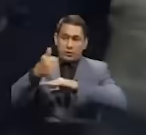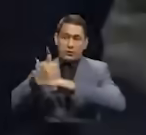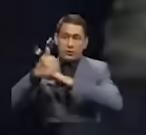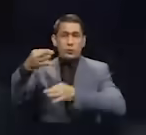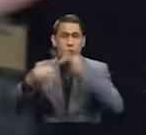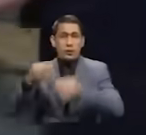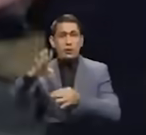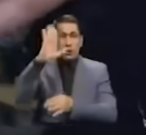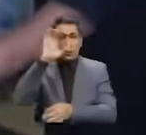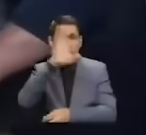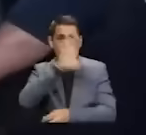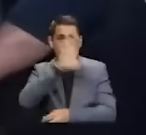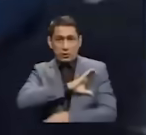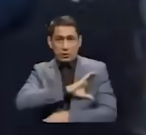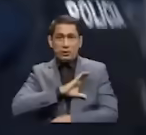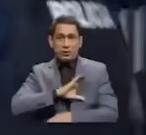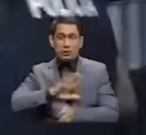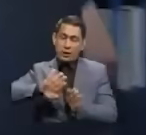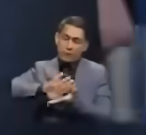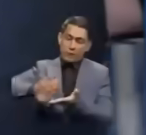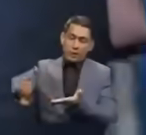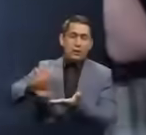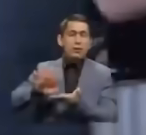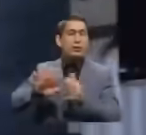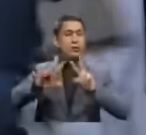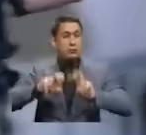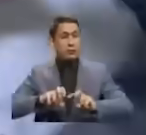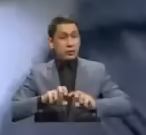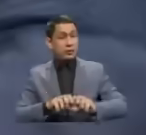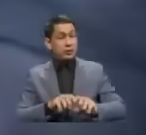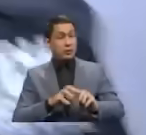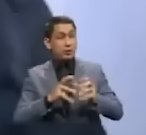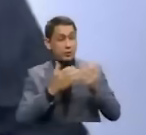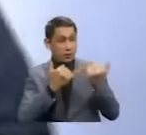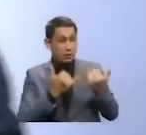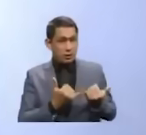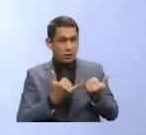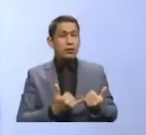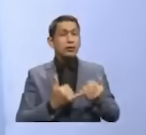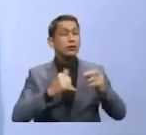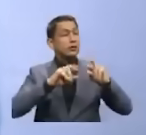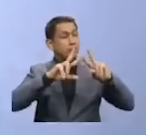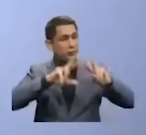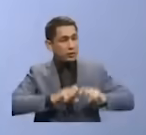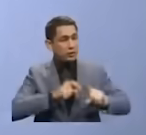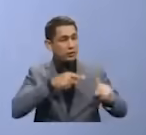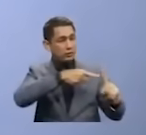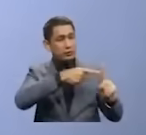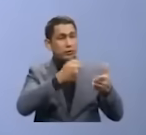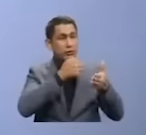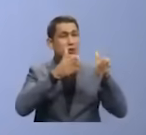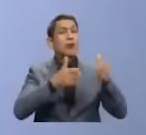y otros personajes que son procesados por delincuencia organizada en el caso Metástasis.